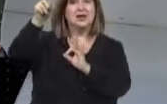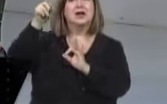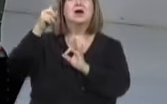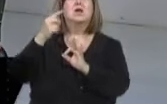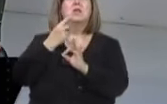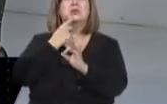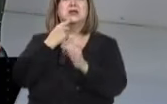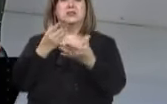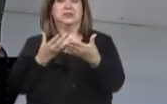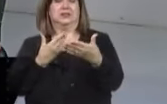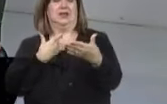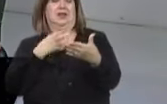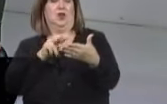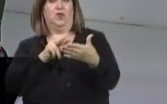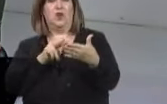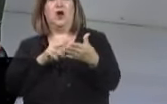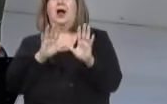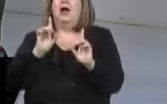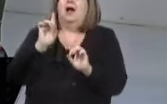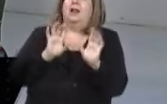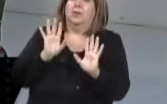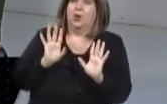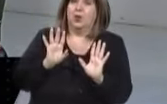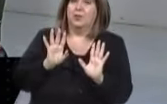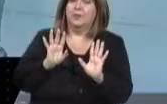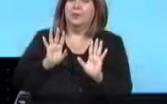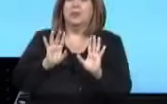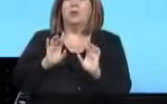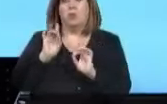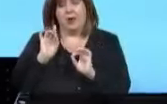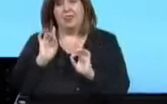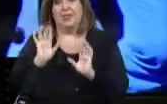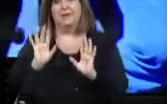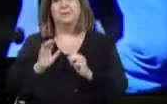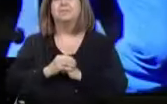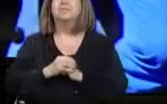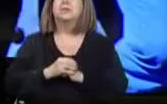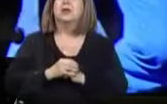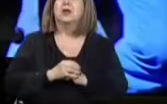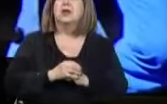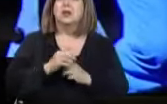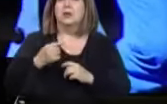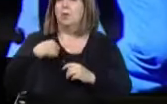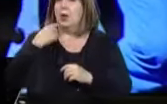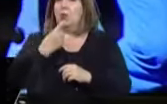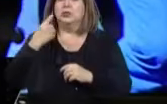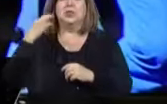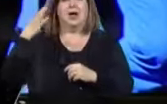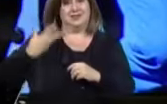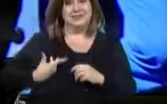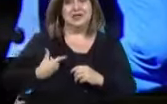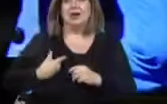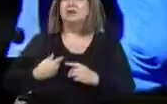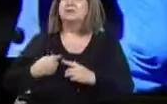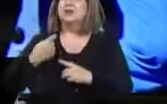pocas cosas que ellos han podido saber, es que algunos de esos videos le llegaron a la cárcel. ¿Alguien tiene, porque viste, esto de lo que le llega a la familia